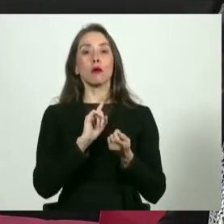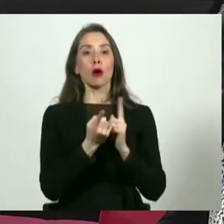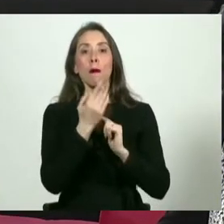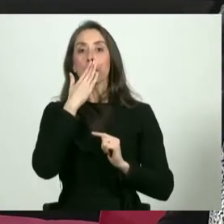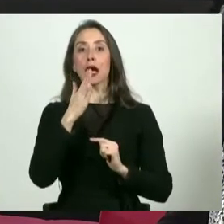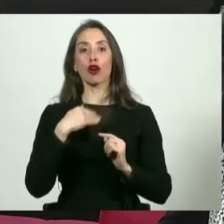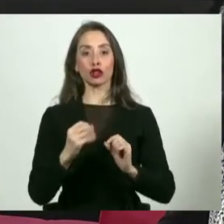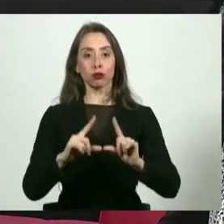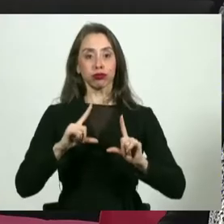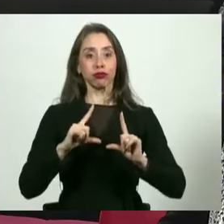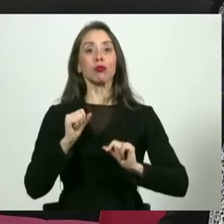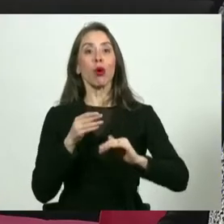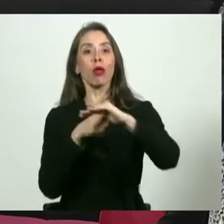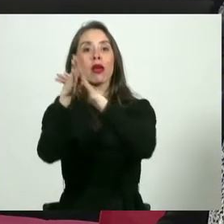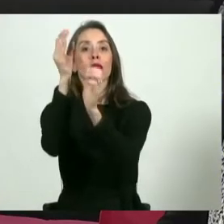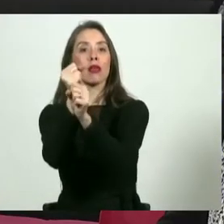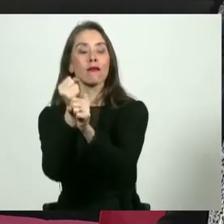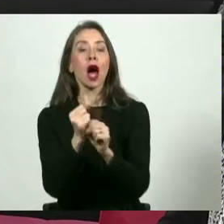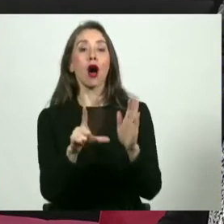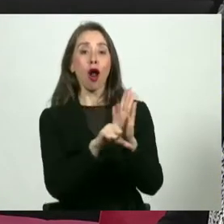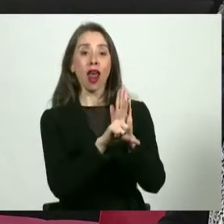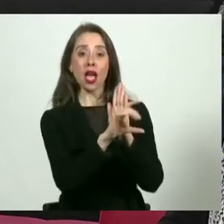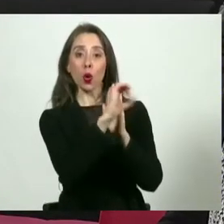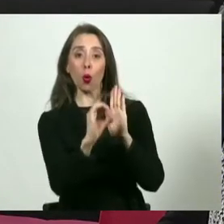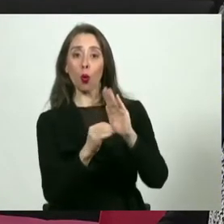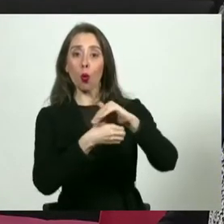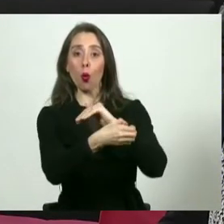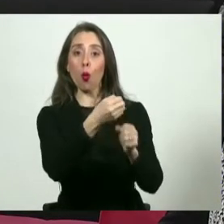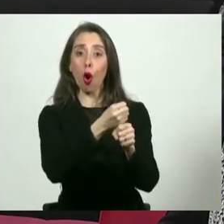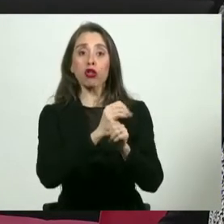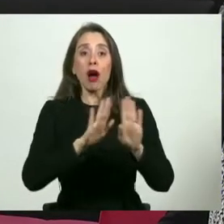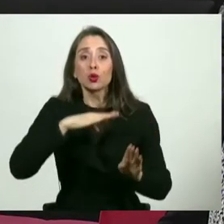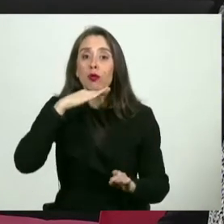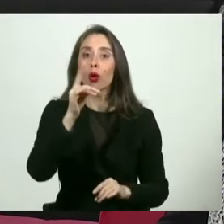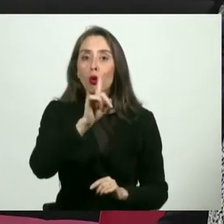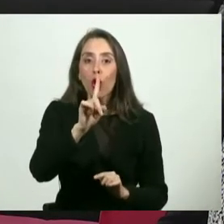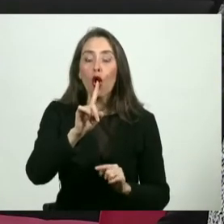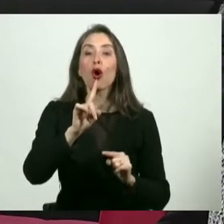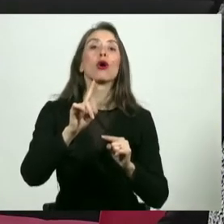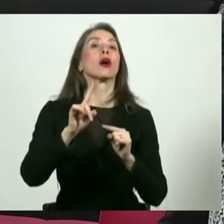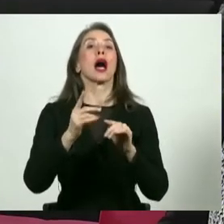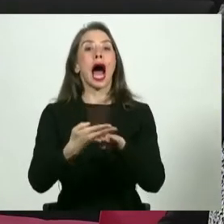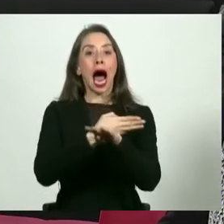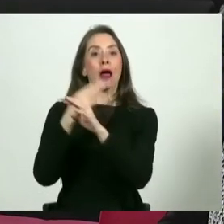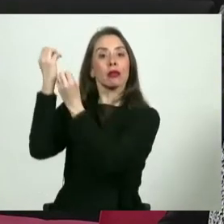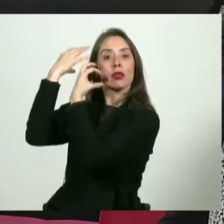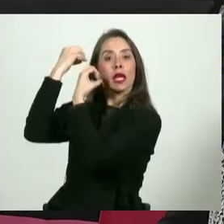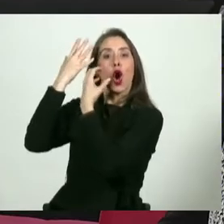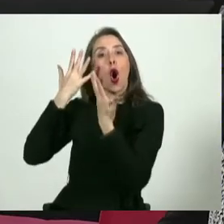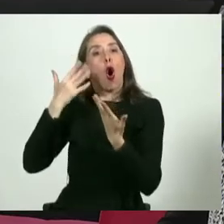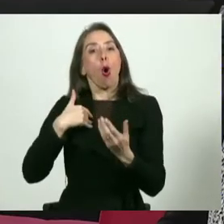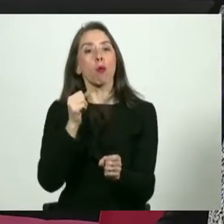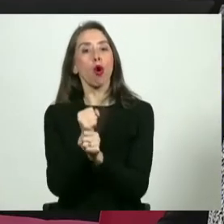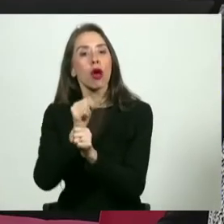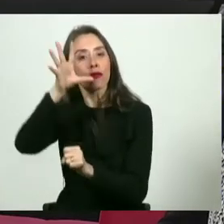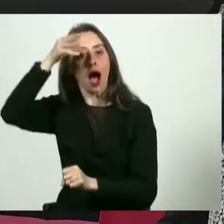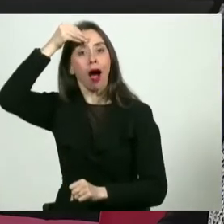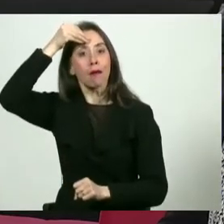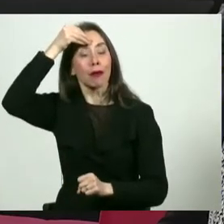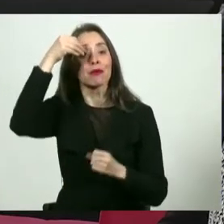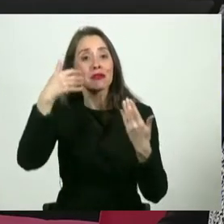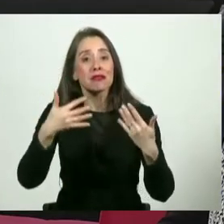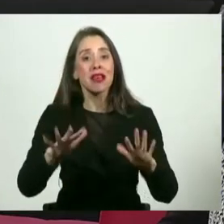trabajo. Y no basta con la cuota, sino que hay que también ir haciendo un un apresto para el trabajo. Ahí hemos logrado, a partir